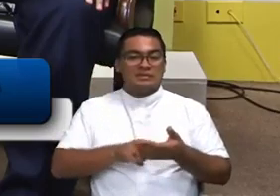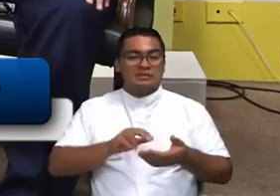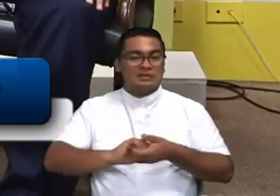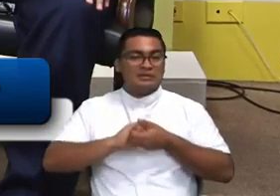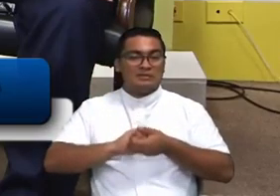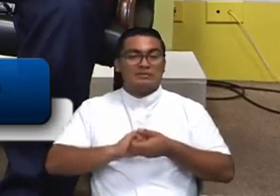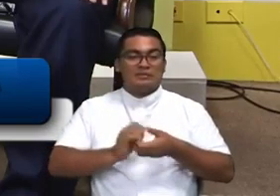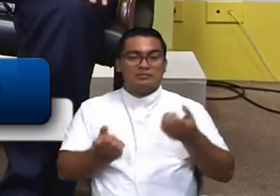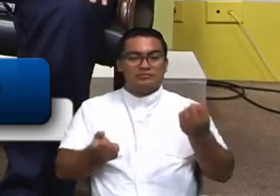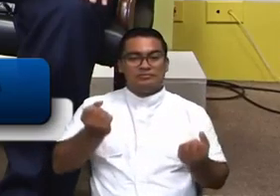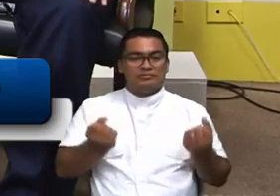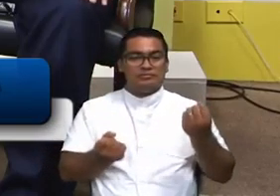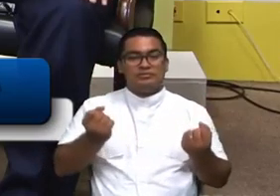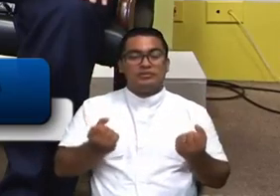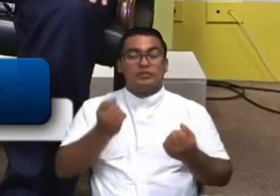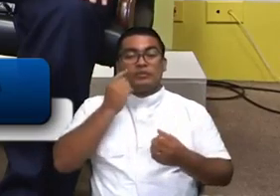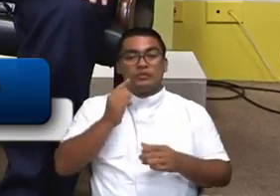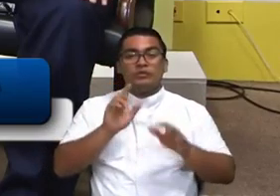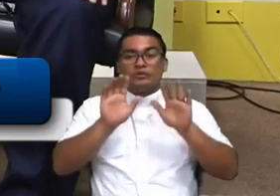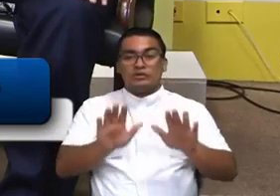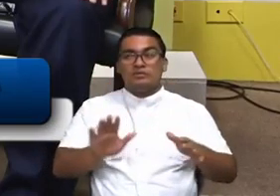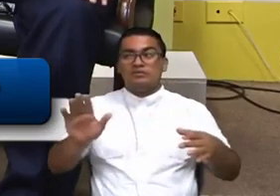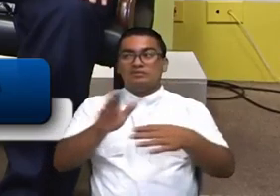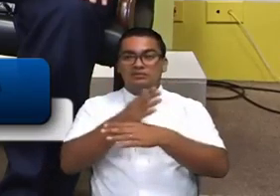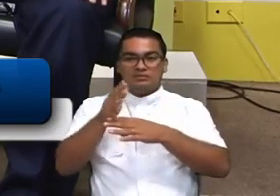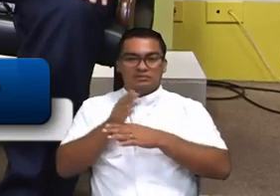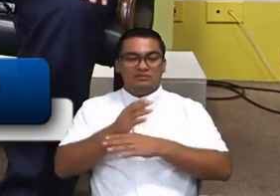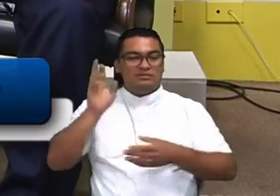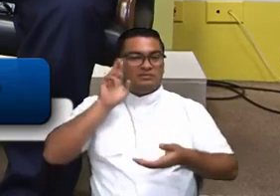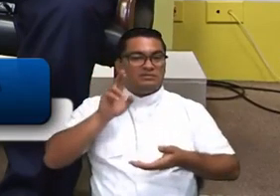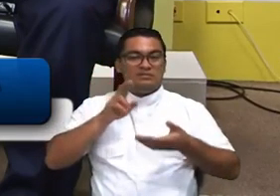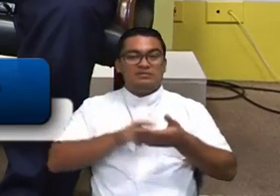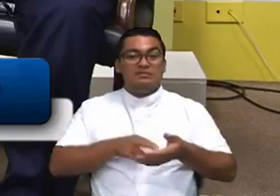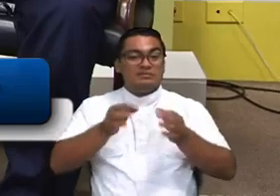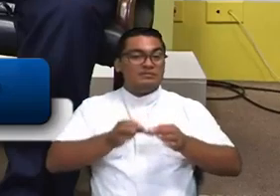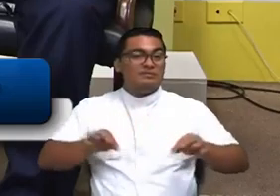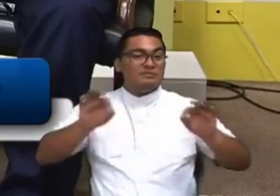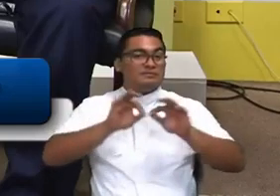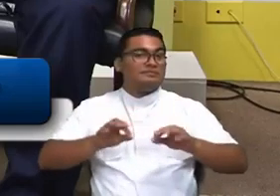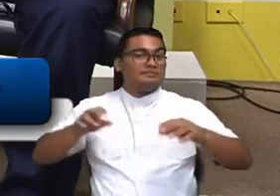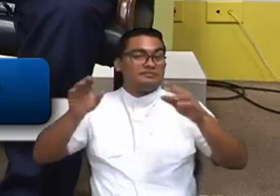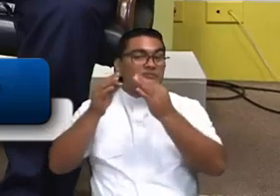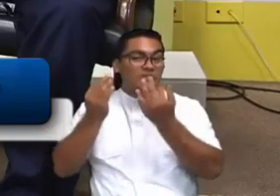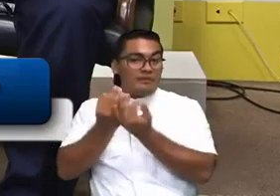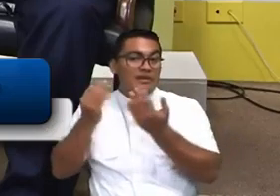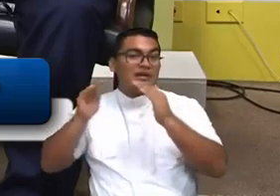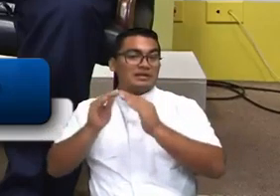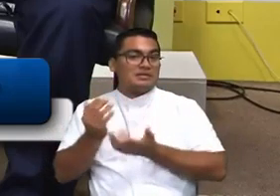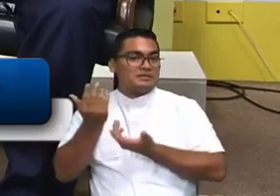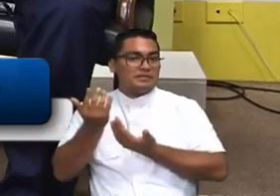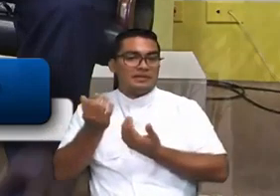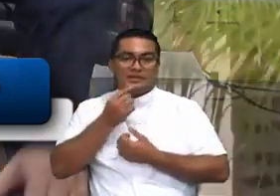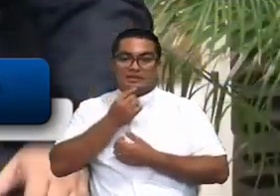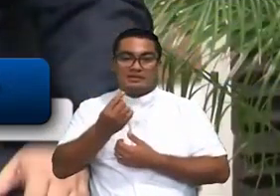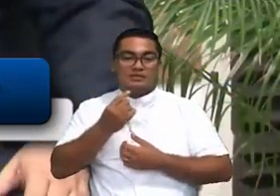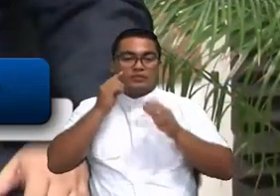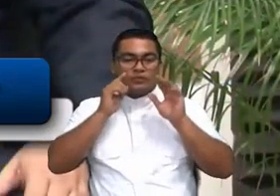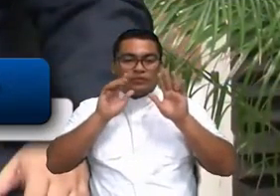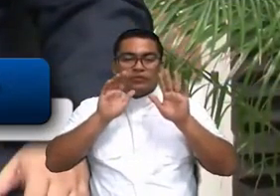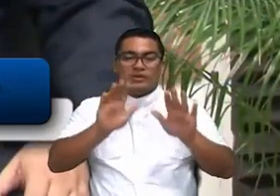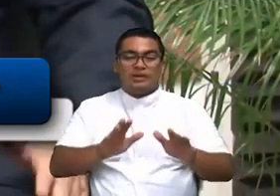conductores que tome todas las precauciones, que recuerde que siempre alguien lo está esperando en su casa. Es muy importante evitar los accidentes